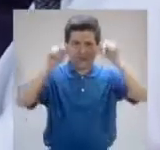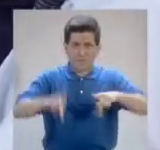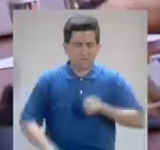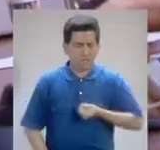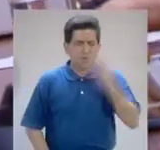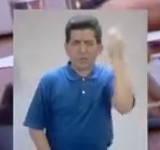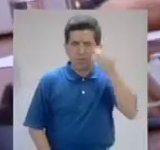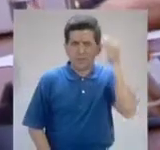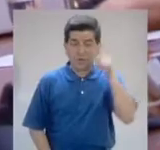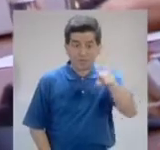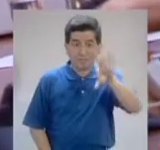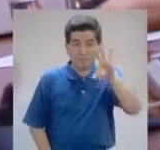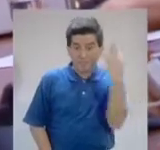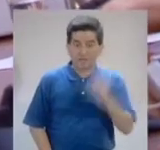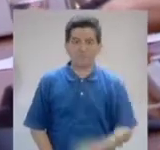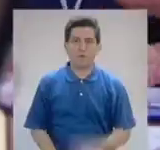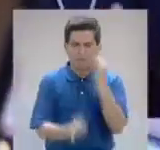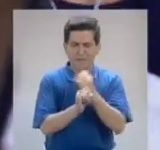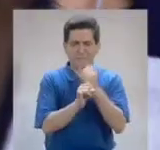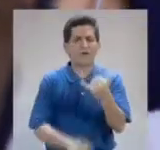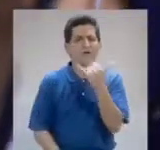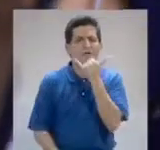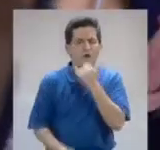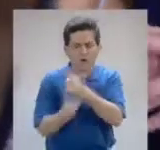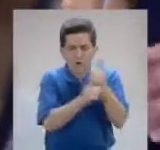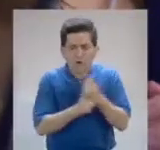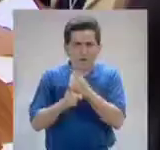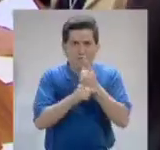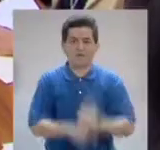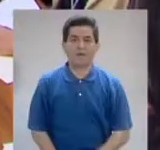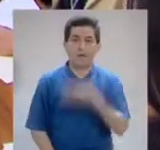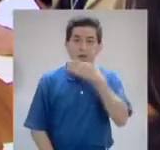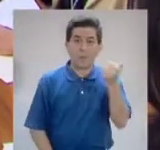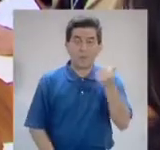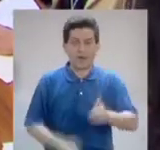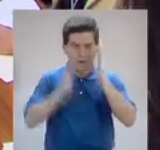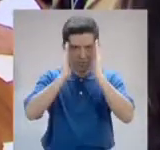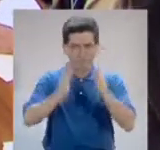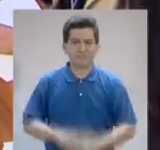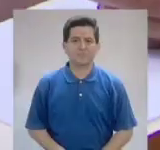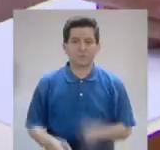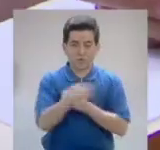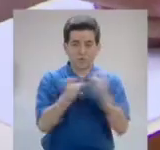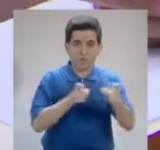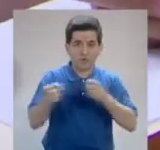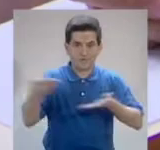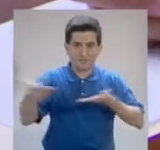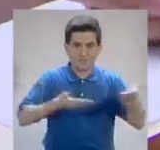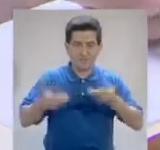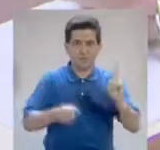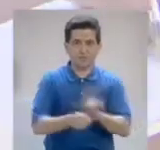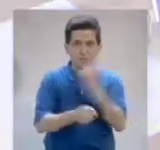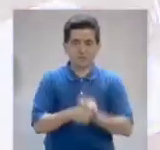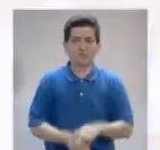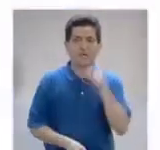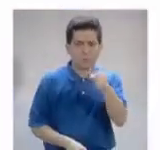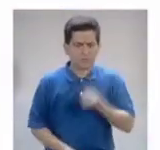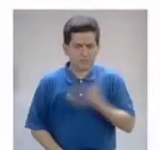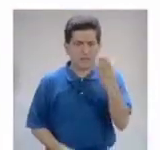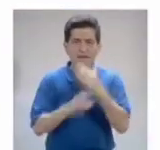usuarios puedan expresar sus opiniones y de esta manera la institución pueda corregir errores y mejorar su atención. Utilice las Contralorías de